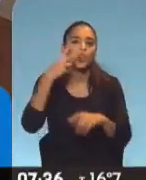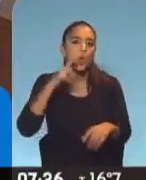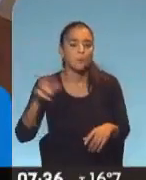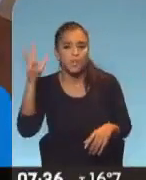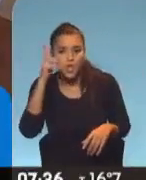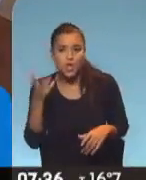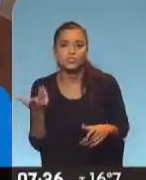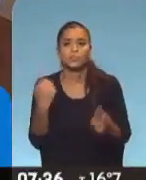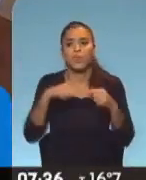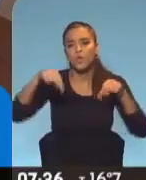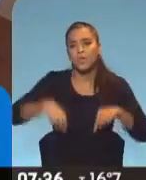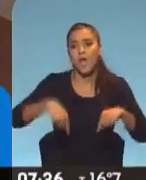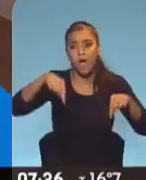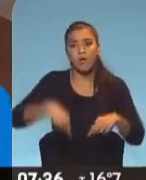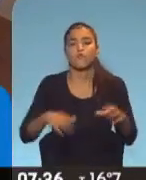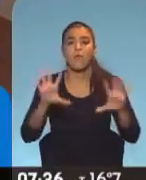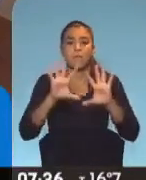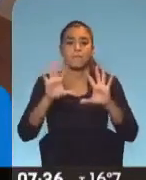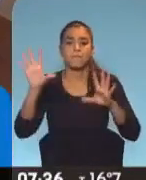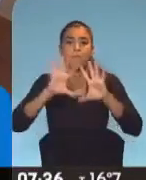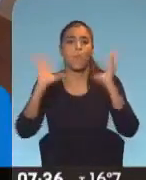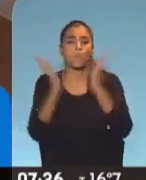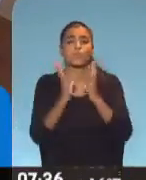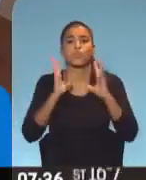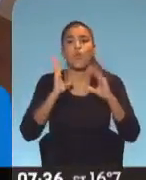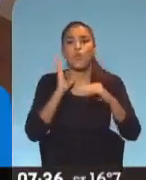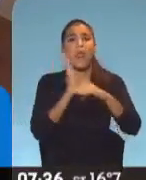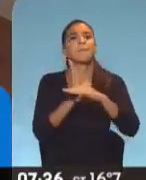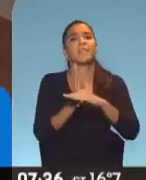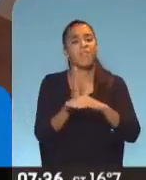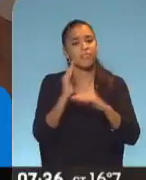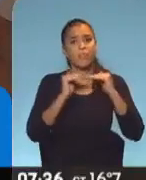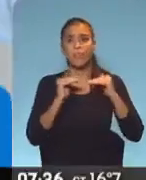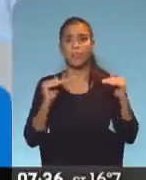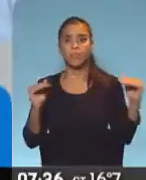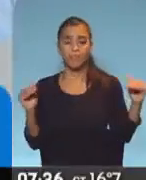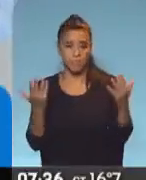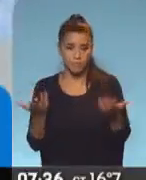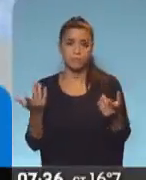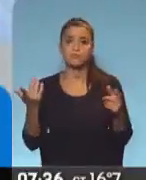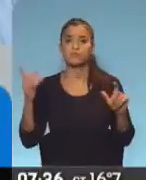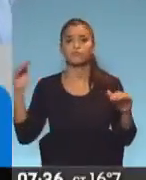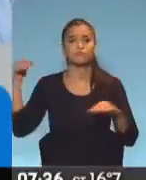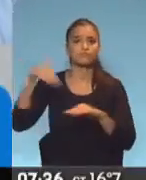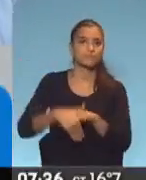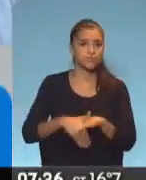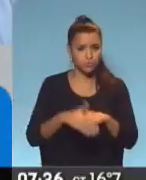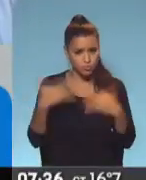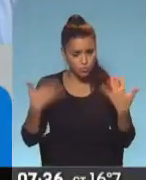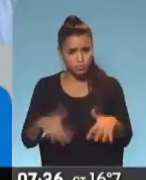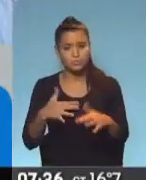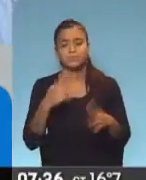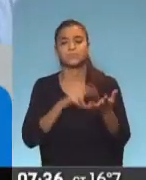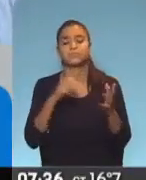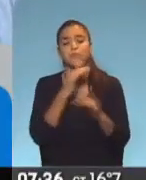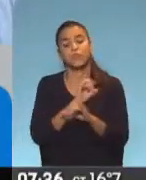pero no tanto. No, ahora tenés, claro, la mitad del país, la mitad del mundo en cuarentena, sí, entonces sí, sí, sí. La caída fue fenomenal. La noticia que más llamó la atención,